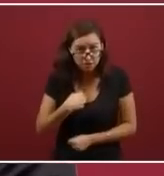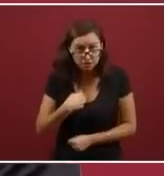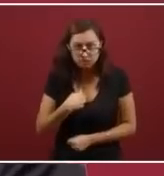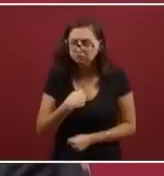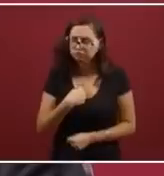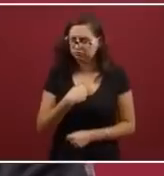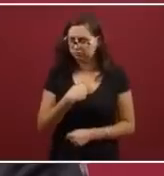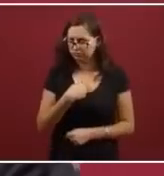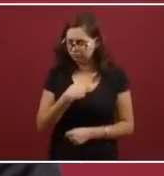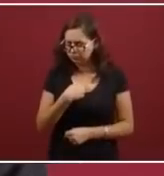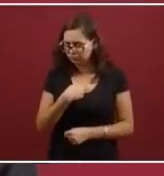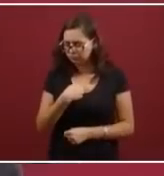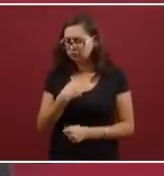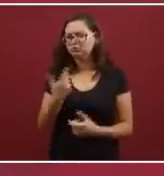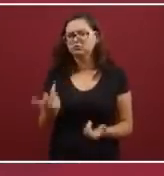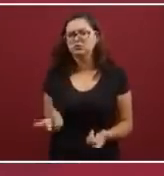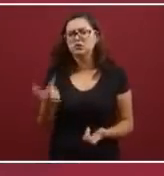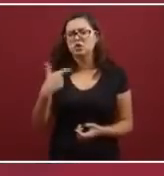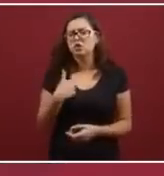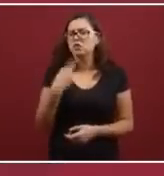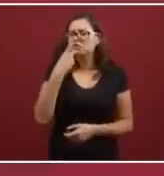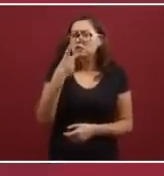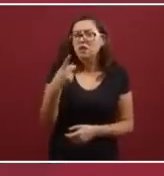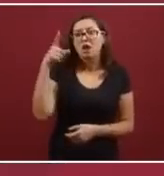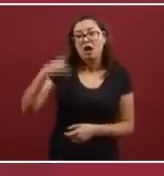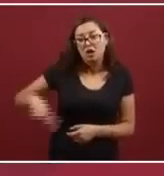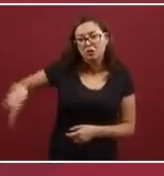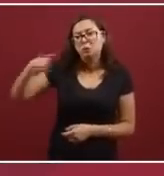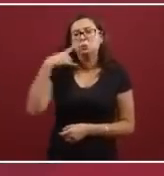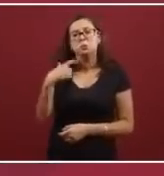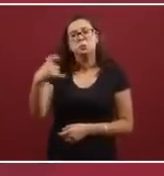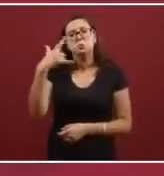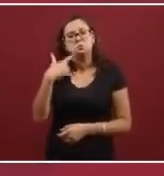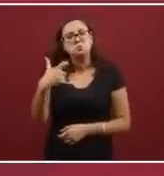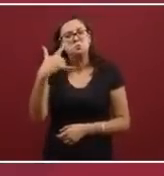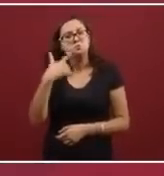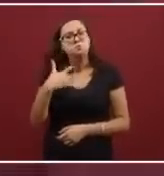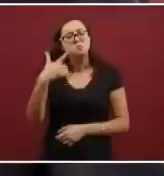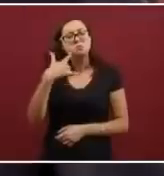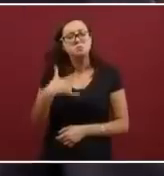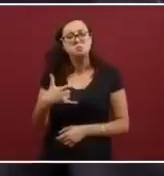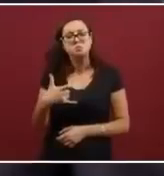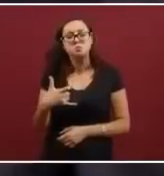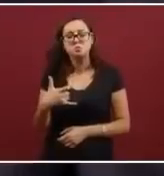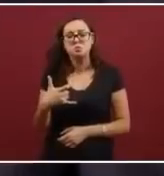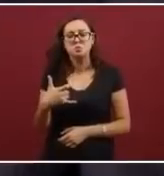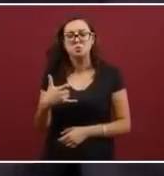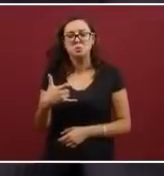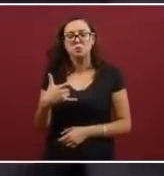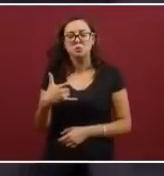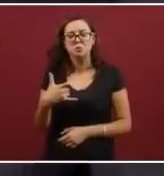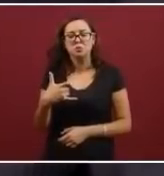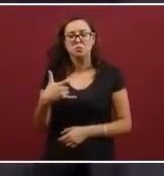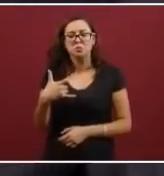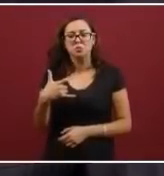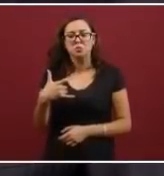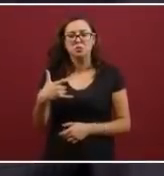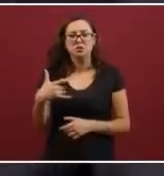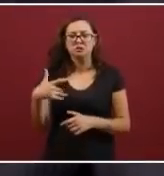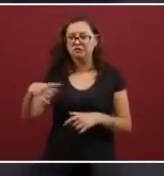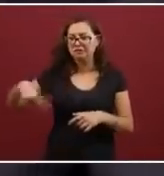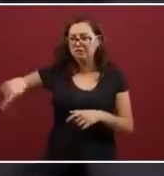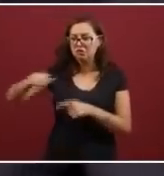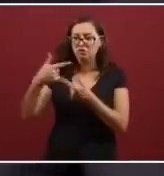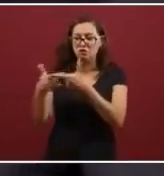dije de que se estaban esperando 2 corruptos